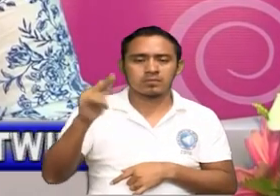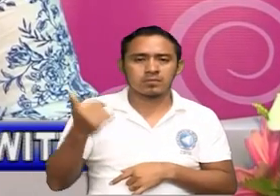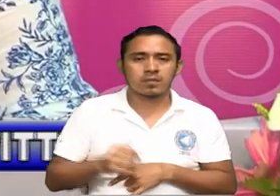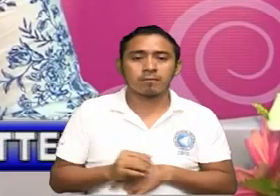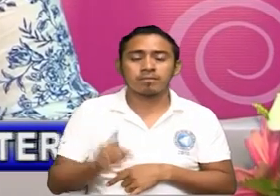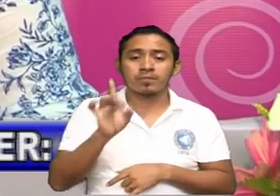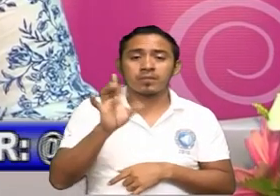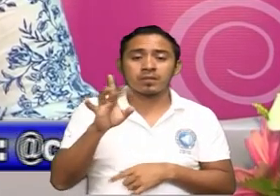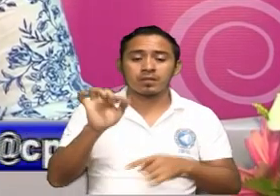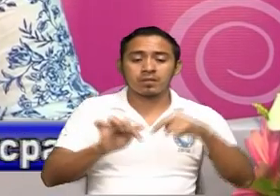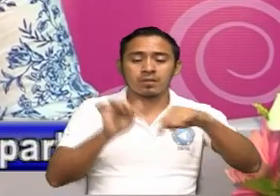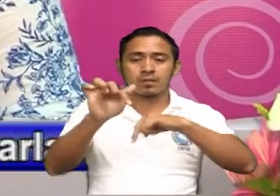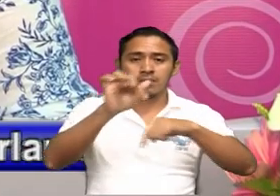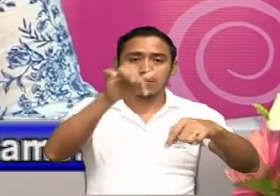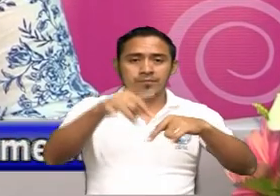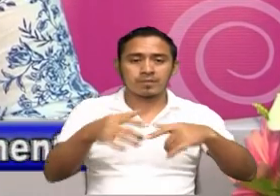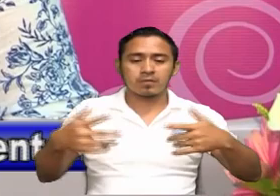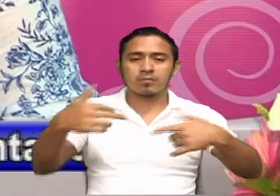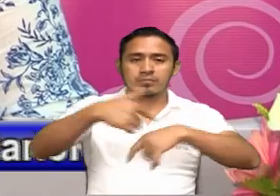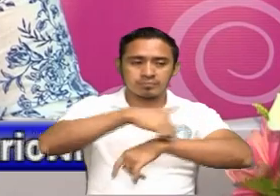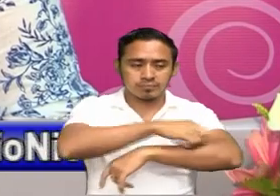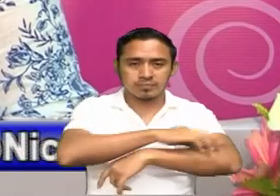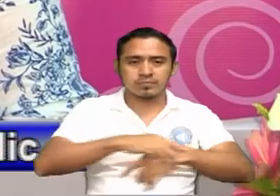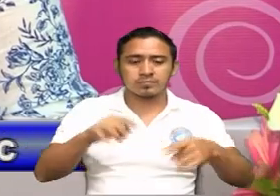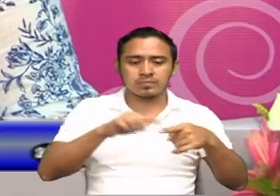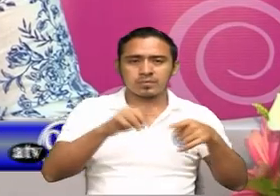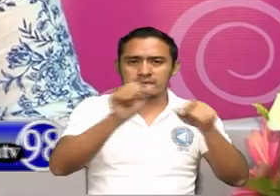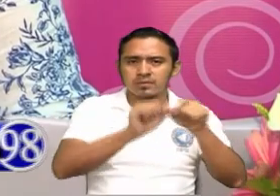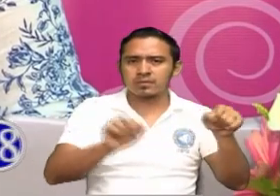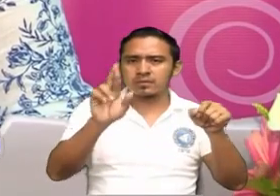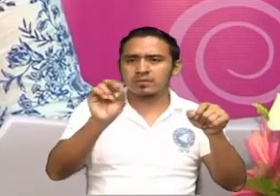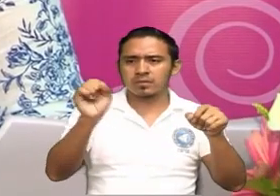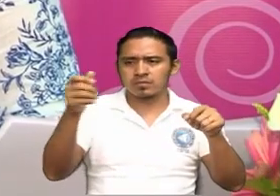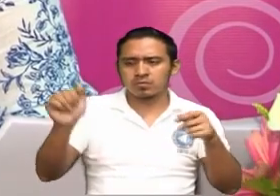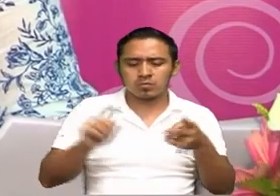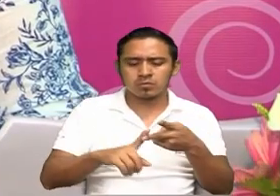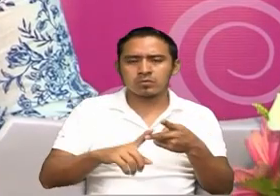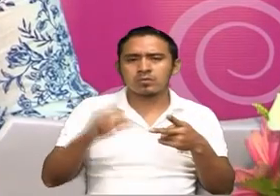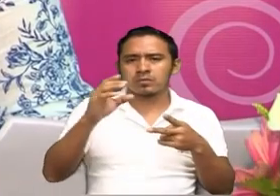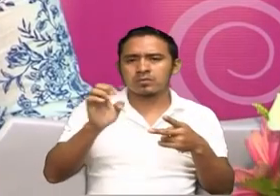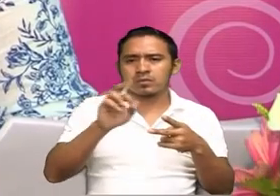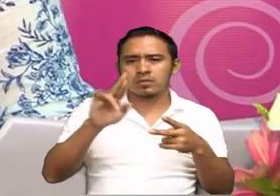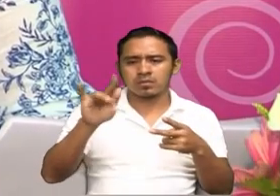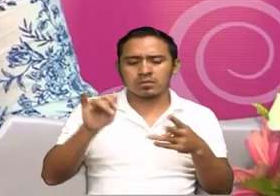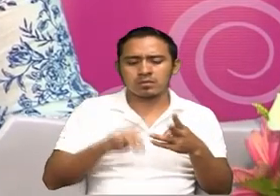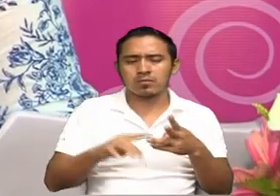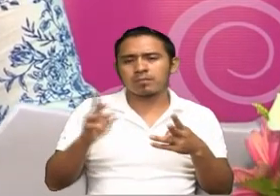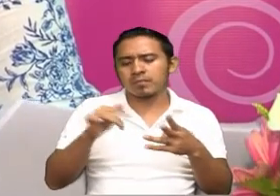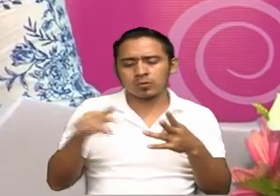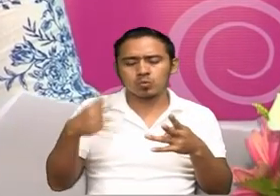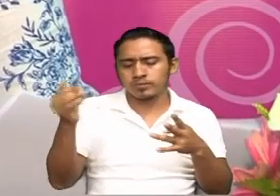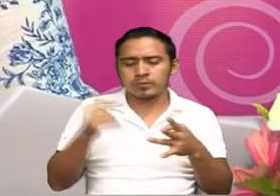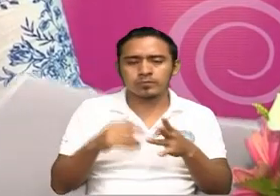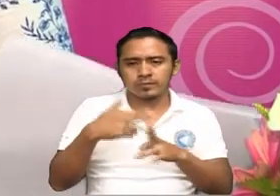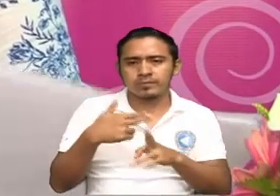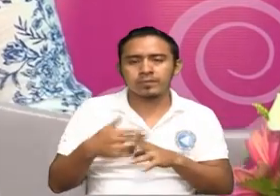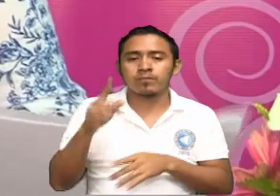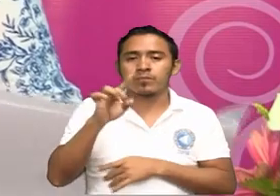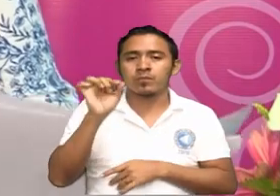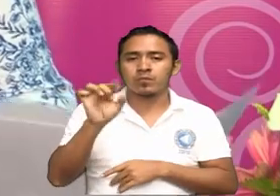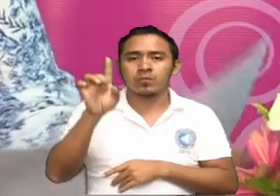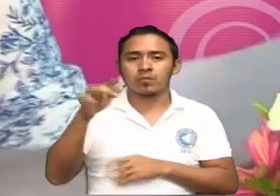15 kilómetros de caminos rurales productivos en las comunidades de Santa Rosa de los Parrales, Los Cerritos y El Barro, con una inversión de